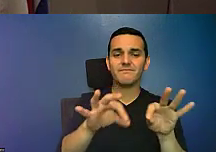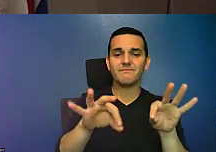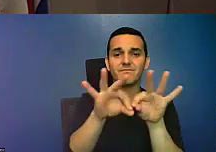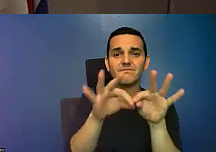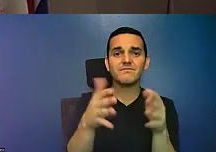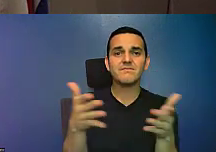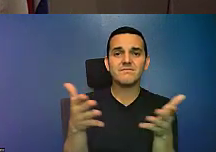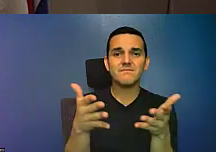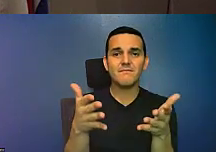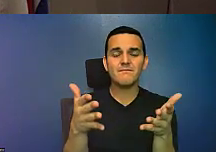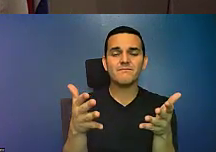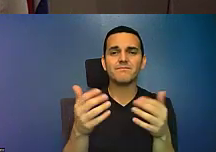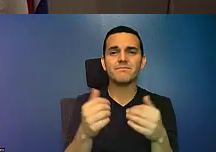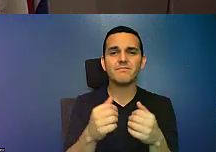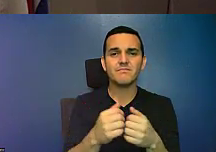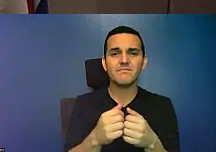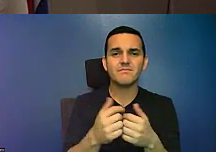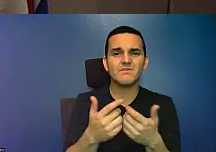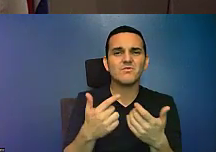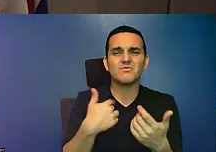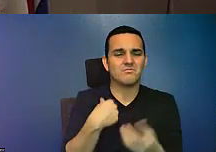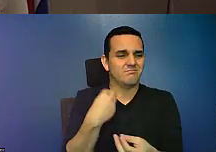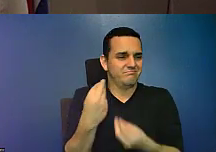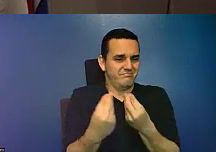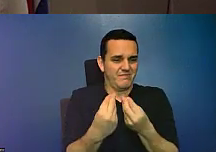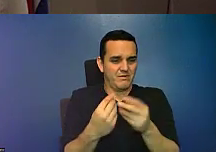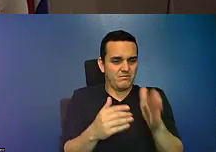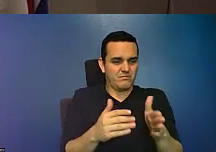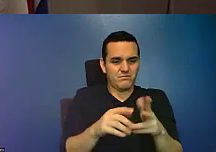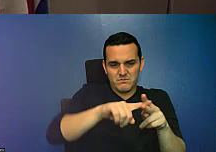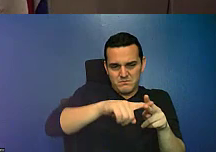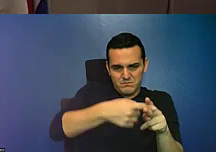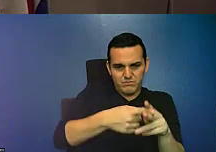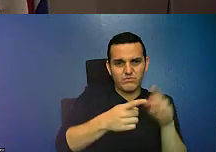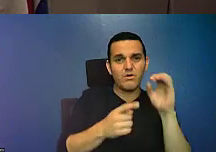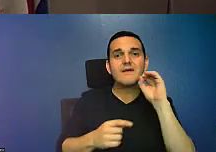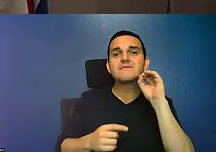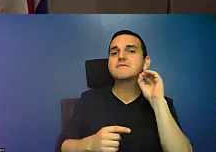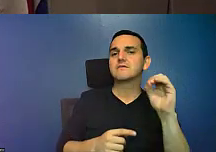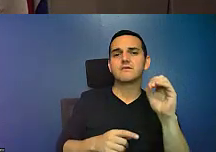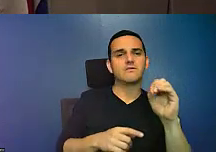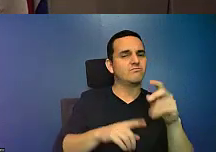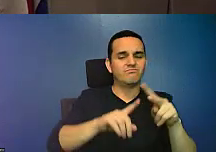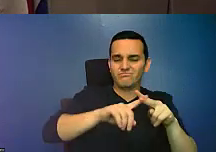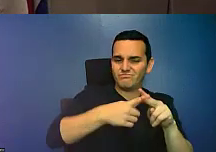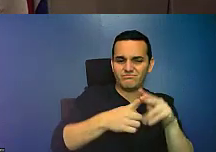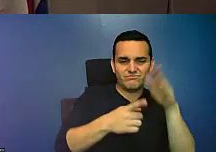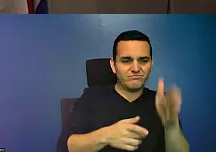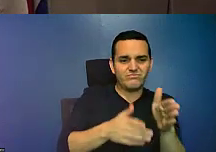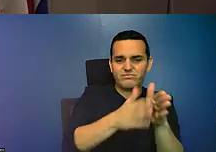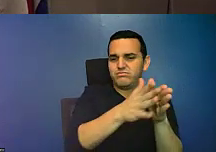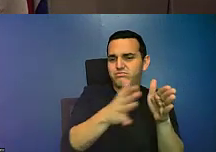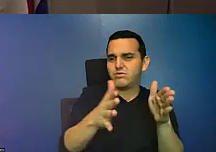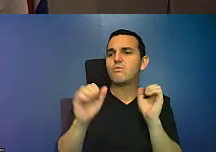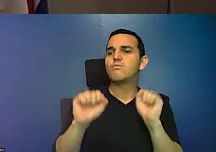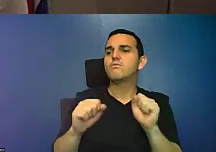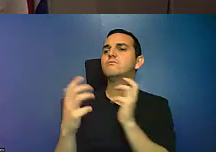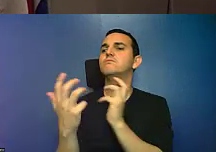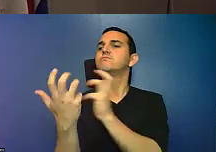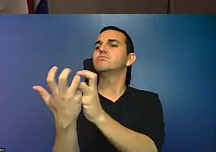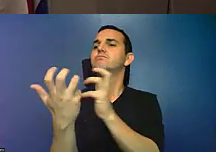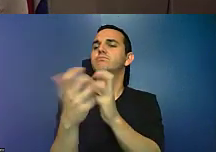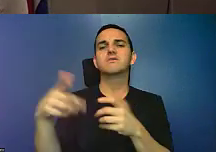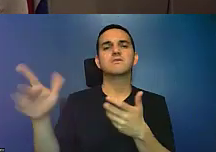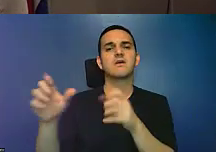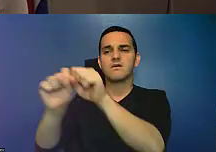cómo ejecutar esto desde cero de forma que sea adaptable a los sistemas actuales, porque